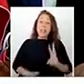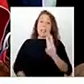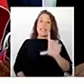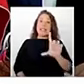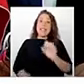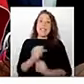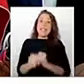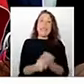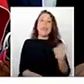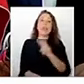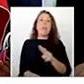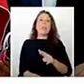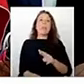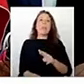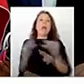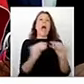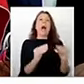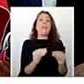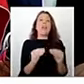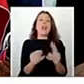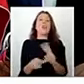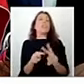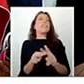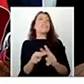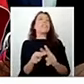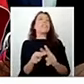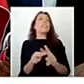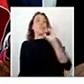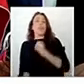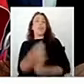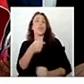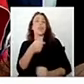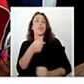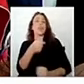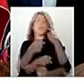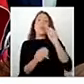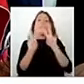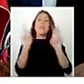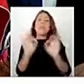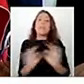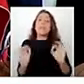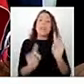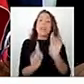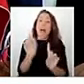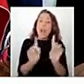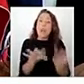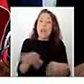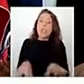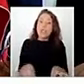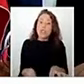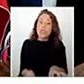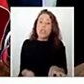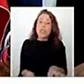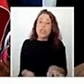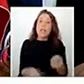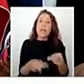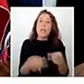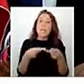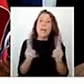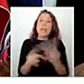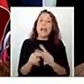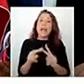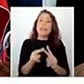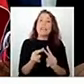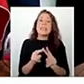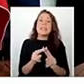de discusión lo que ocurrió hace 50. Pero con una particularidad. Solo algunos hechos, no todos, solo aquellos que permiten construir una versión sesgada de la